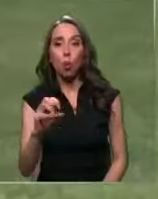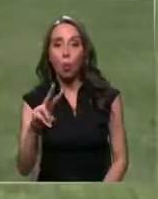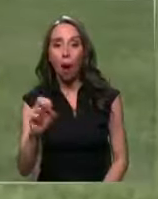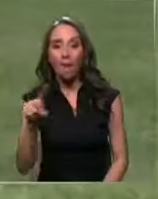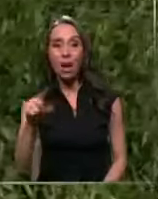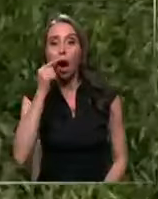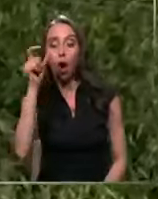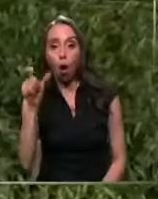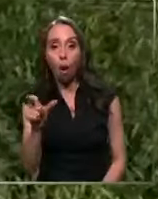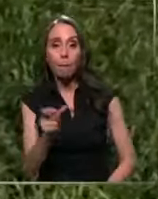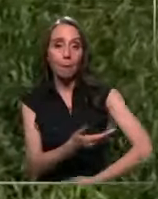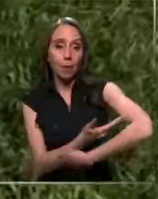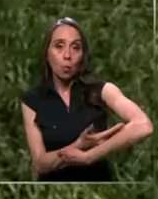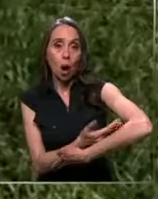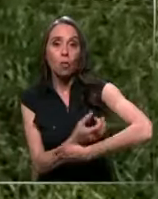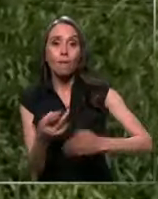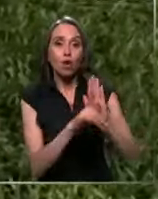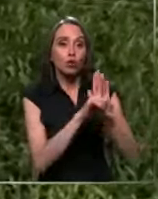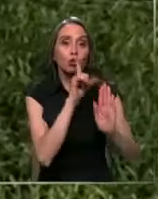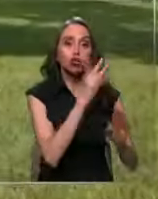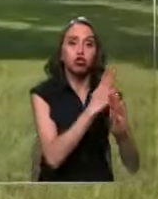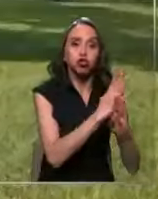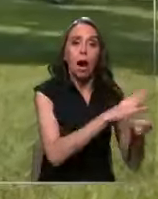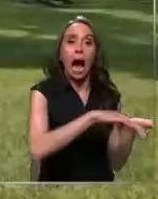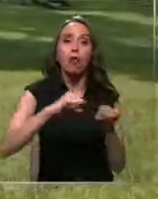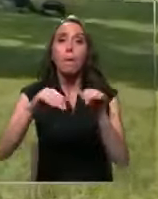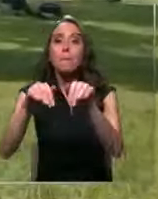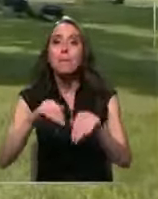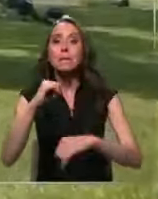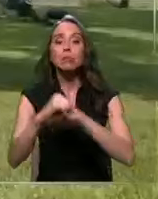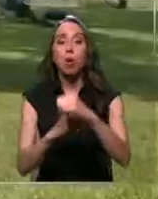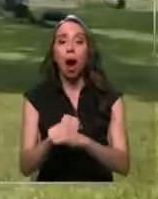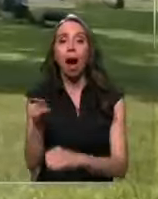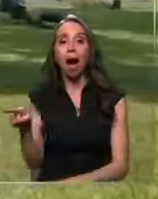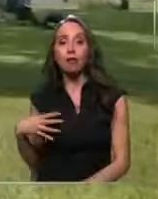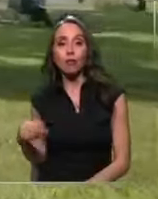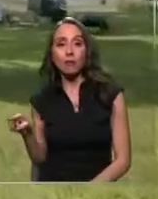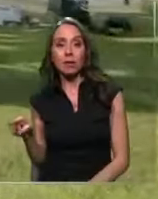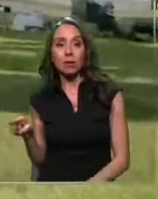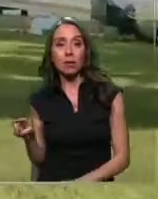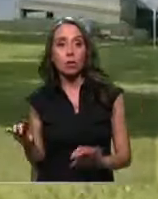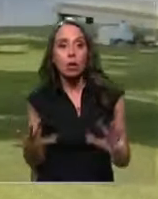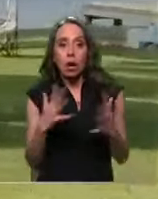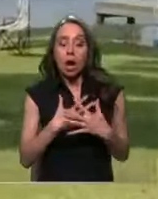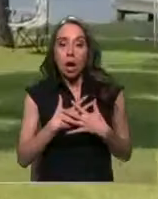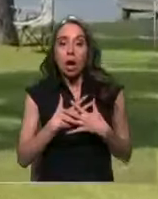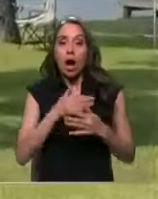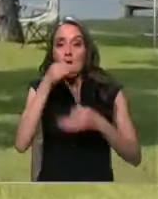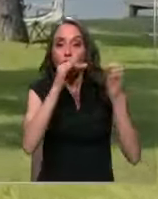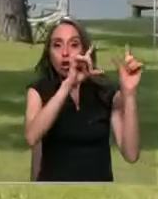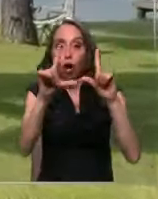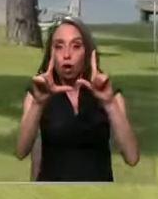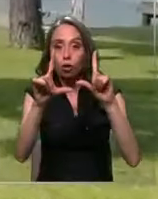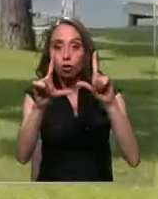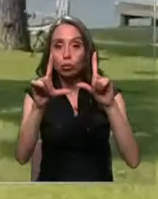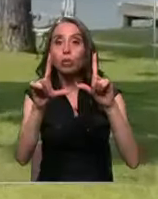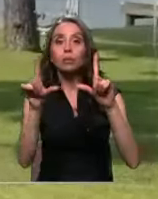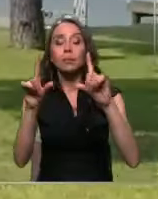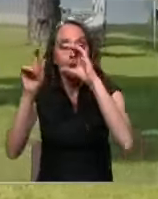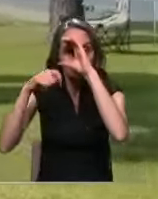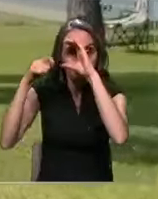que había sido adoptado de forma irregular en Chile el mismo año. Un caso tan impactante que fue contado paralelamente en exclusivo